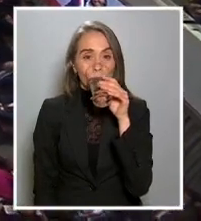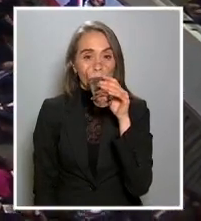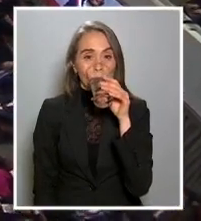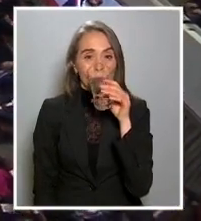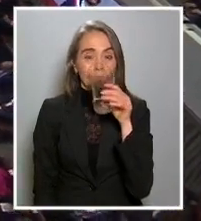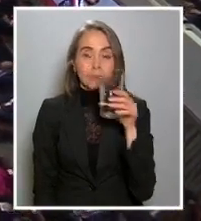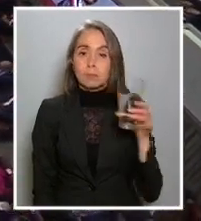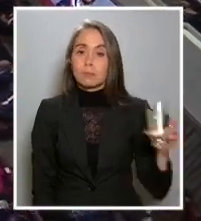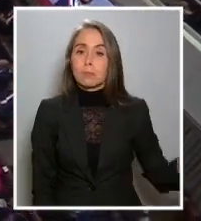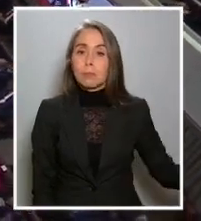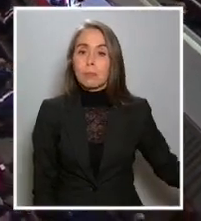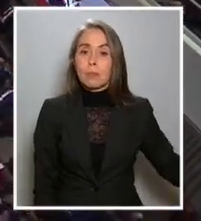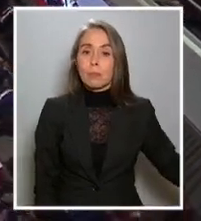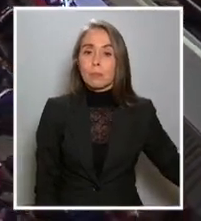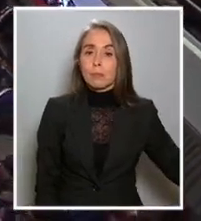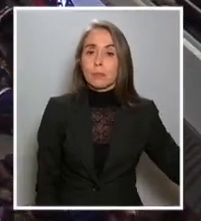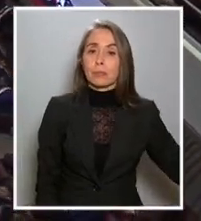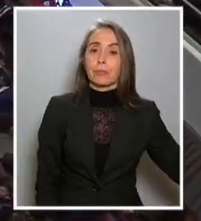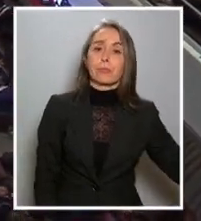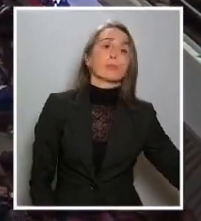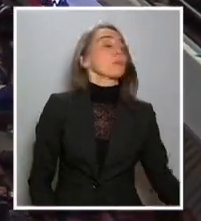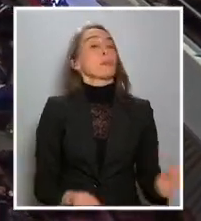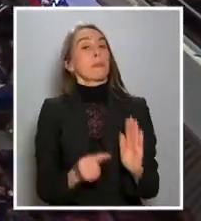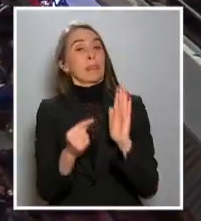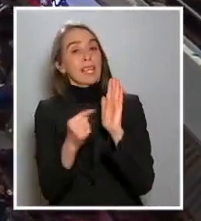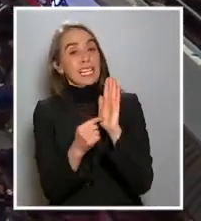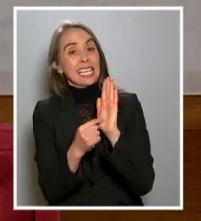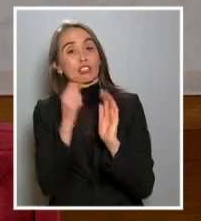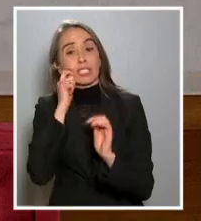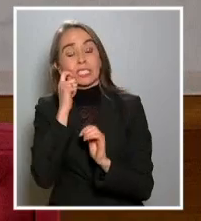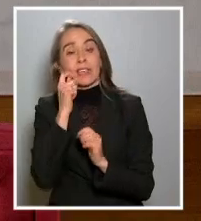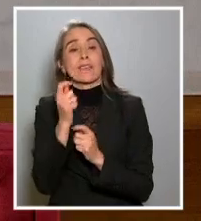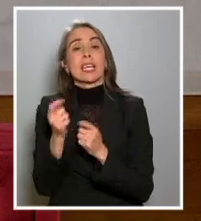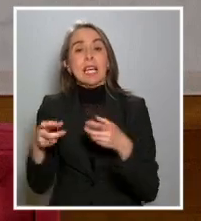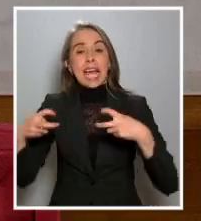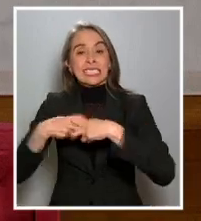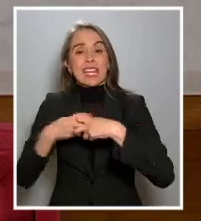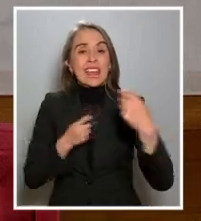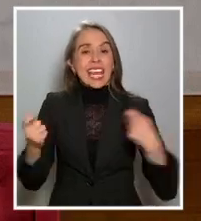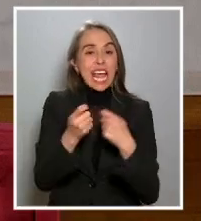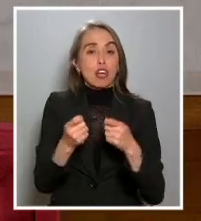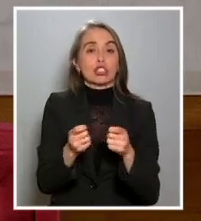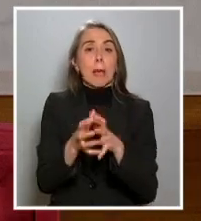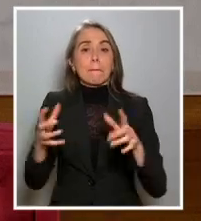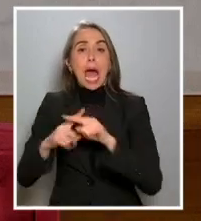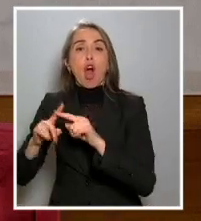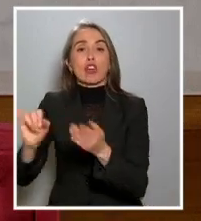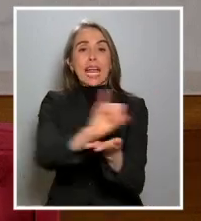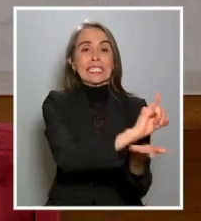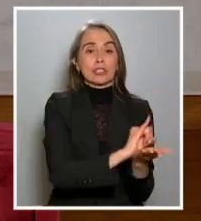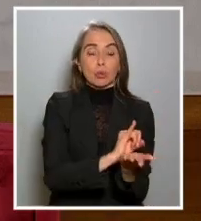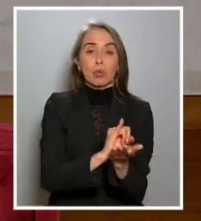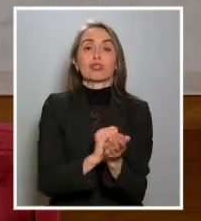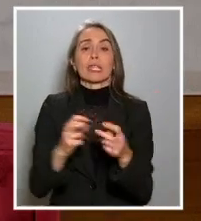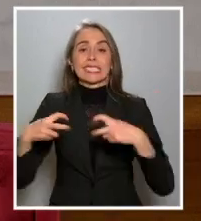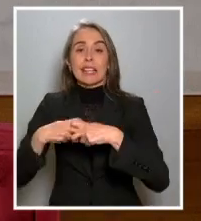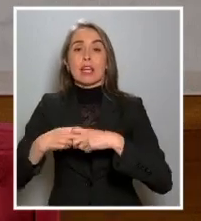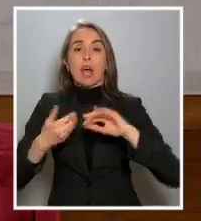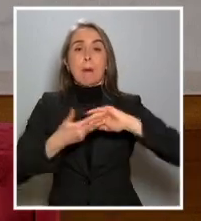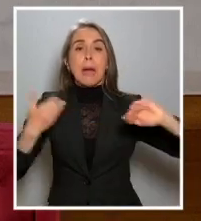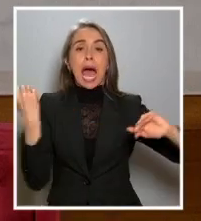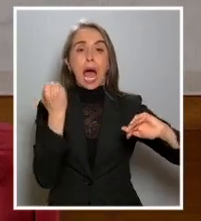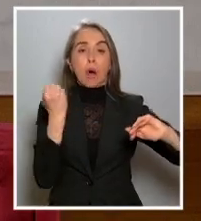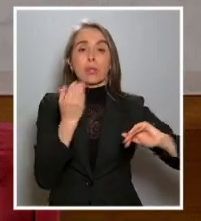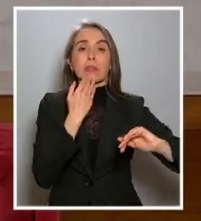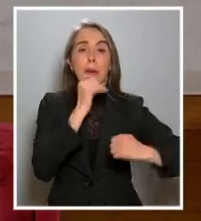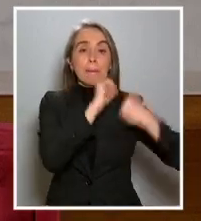Esto nos va a permitir extender el alcance de la negociación colectiva y otorgar mayor autonomía a las organizaciones sindicales y también